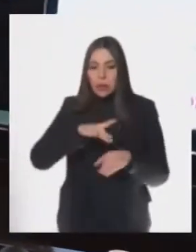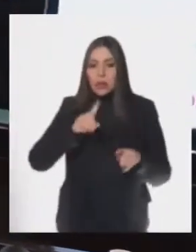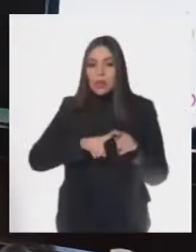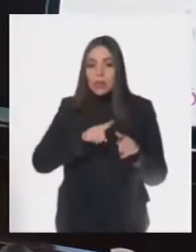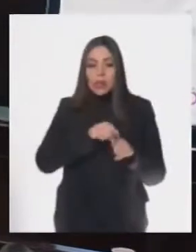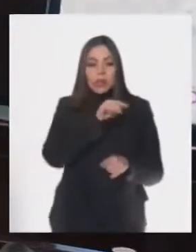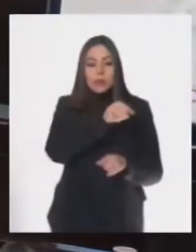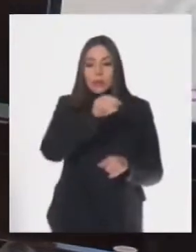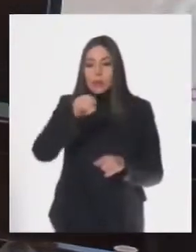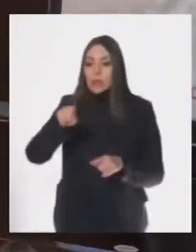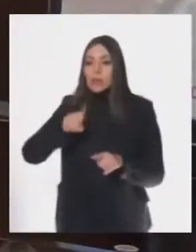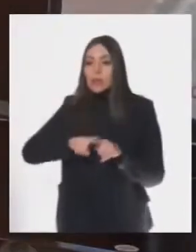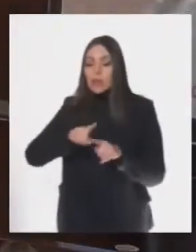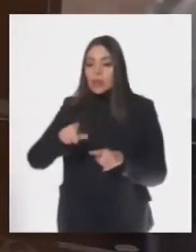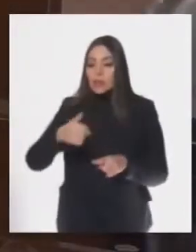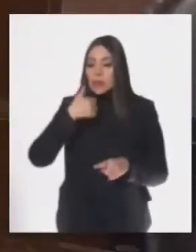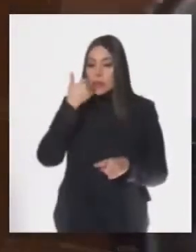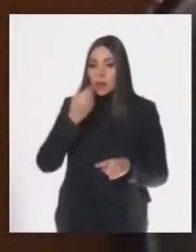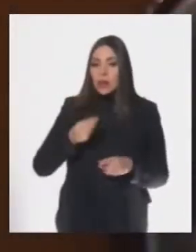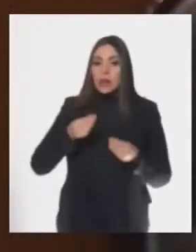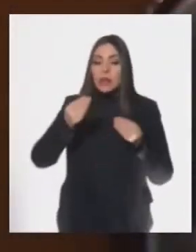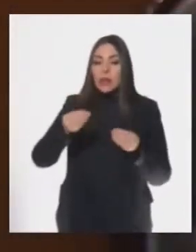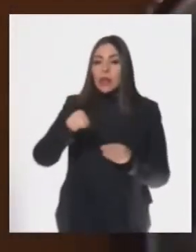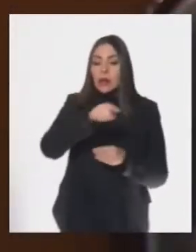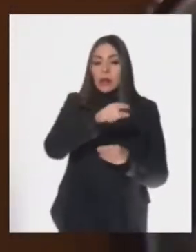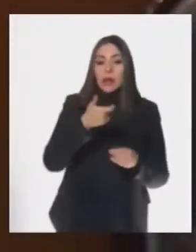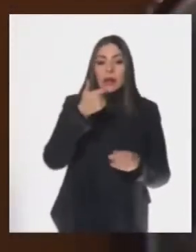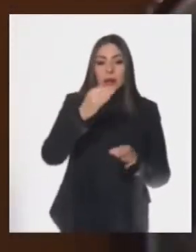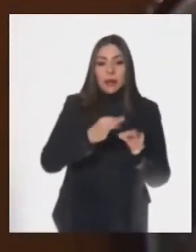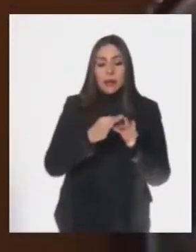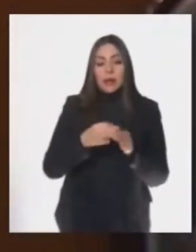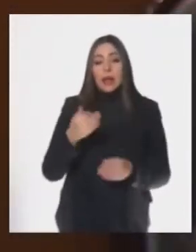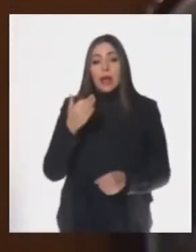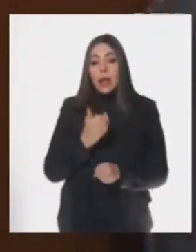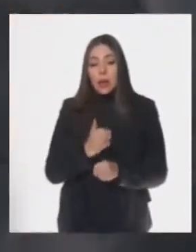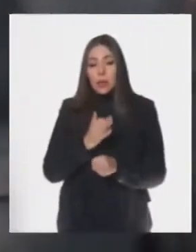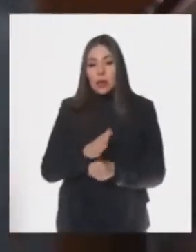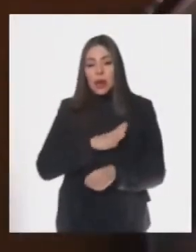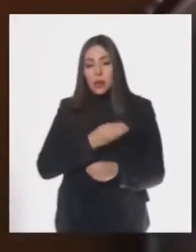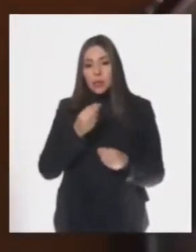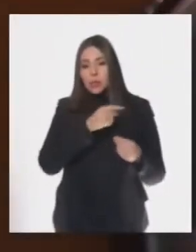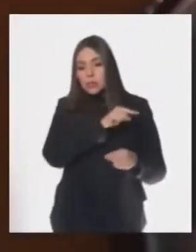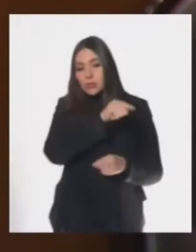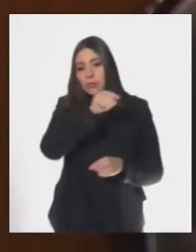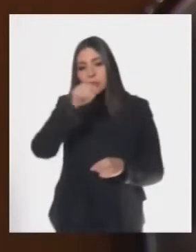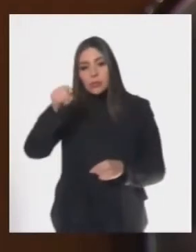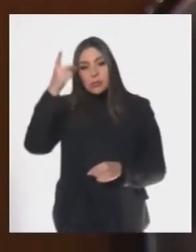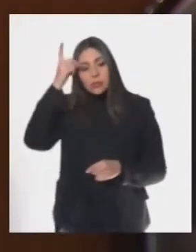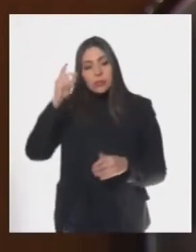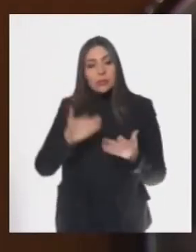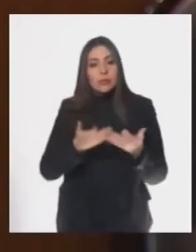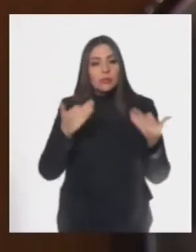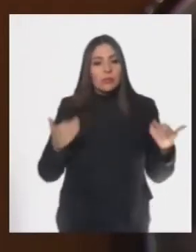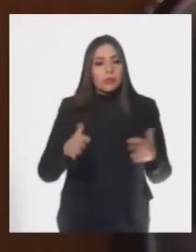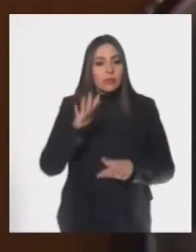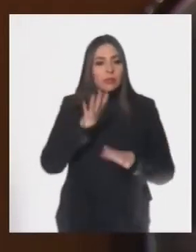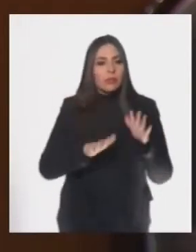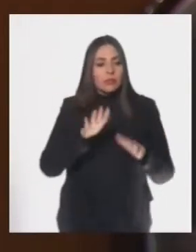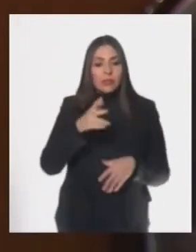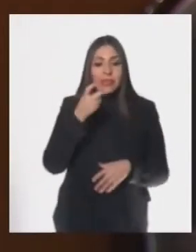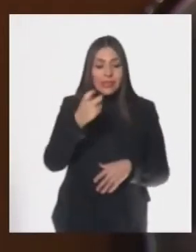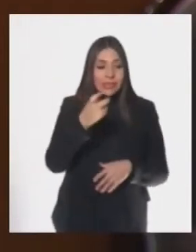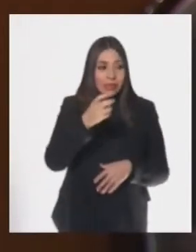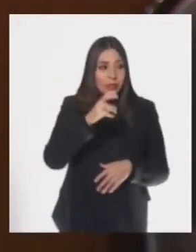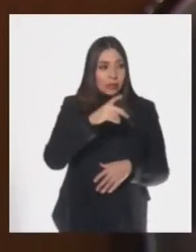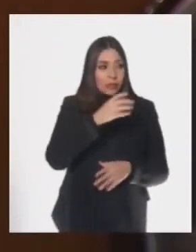de preferencia. En la actualidad hay muchos casos de ejidatarios que de manera voluntaria y consecuente violan esta